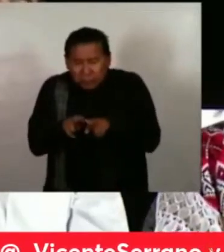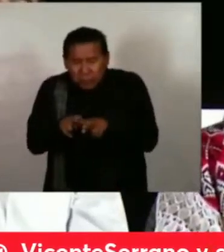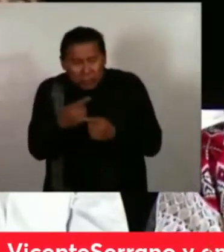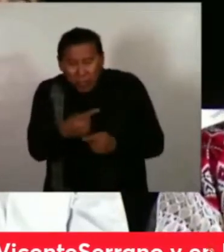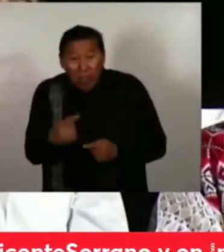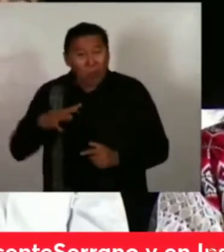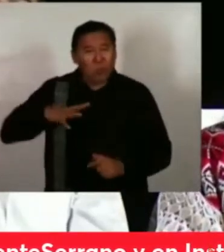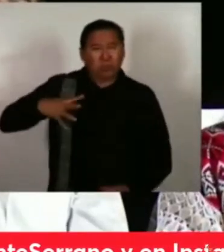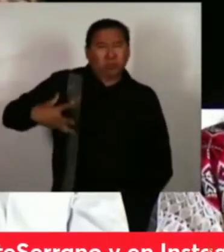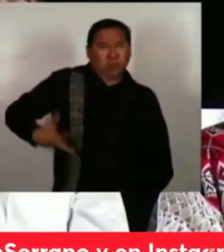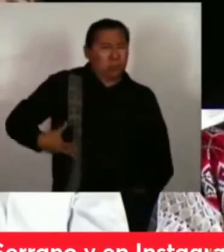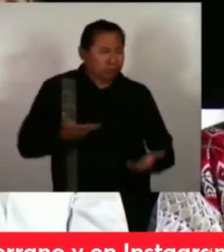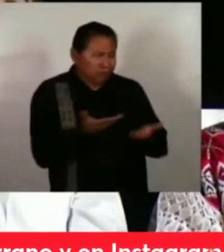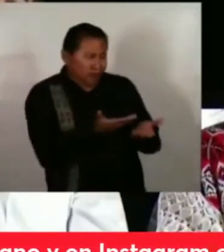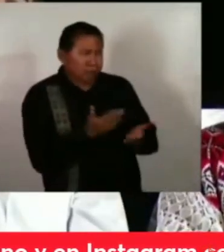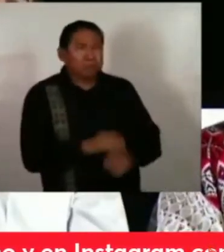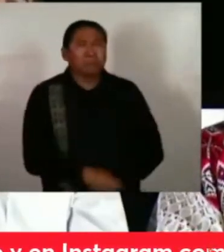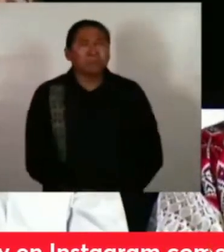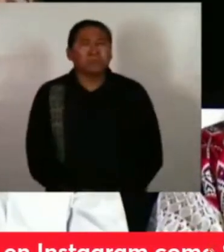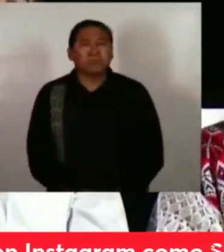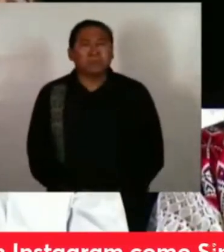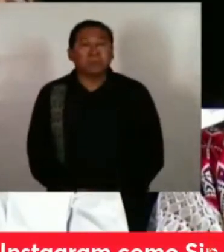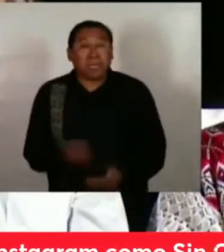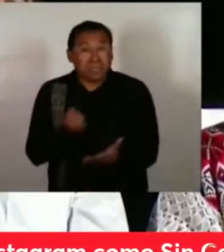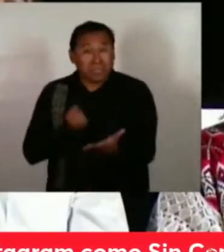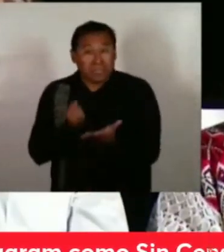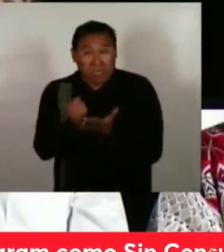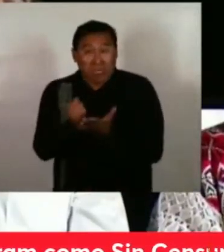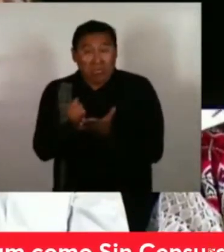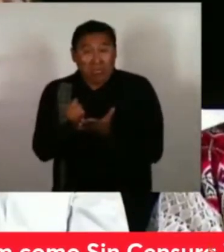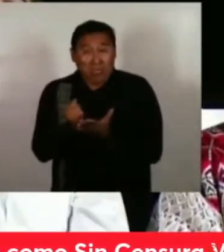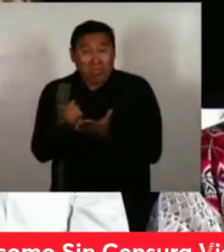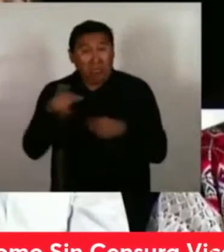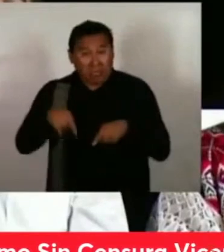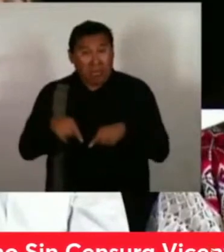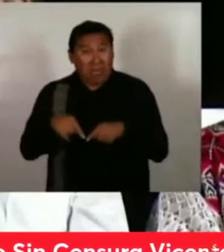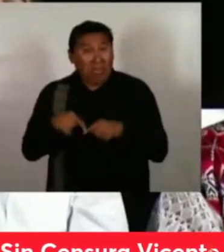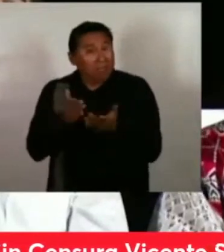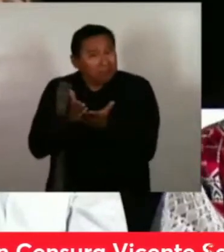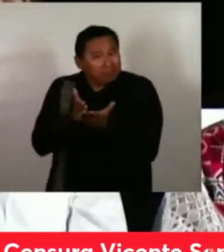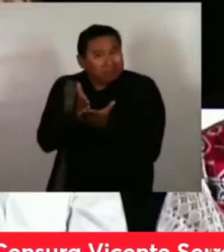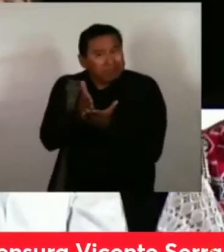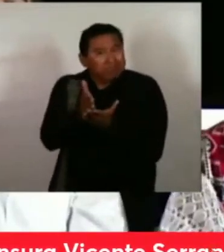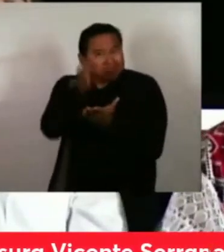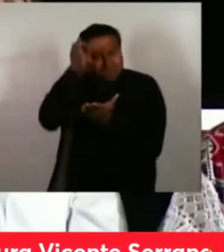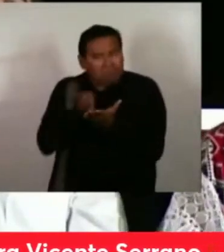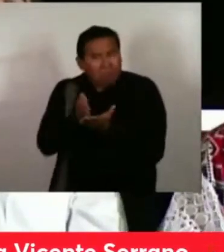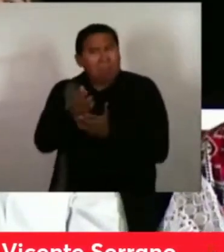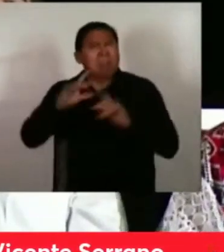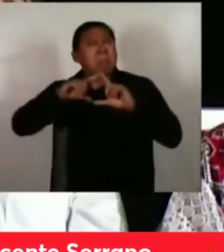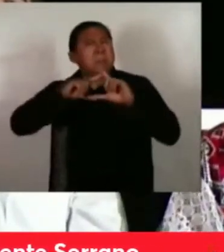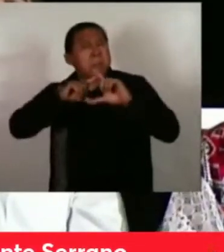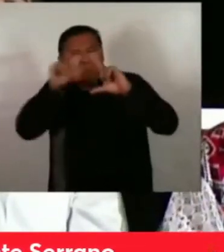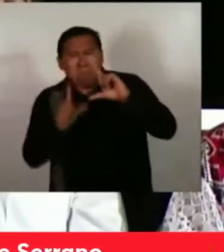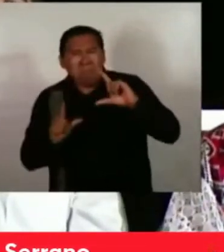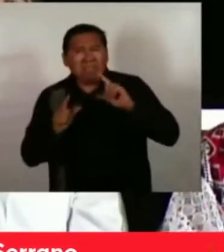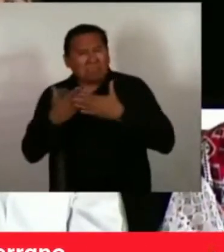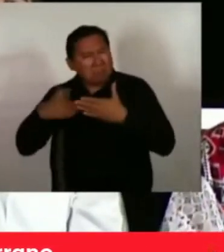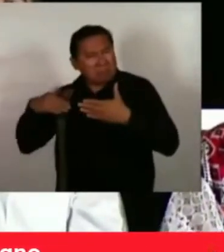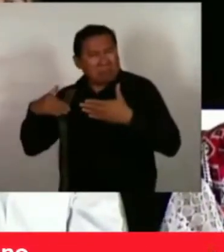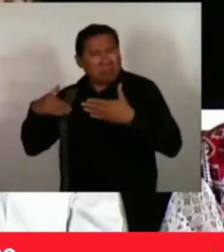orgullosos de nosotros porque tomamos la decisión de cambiar el rumbo del país, de dejar